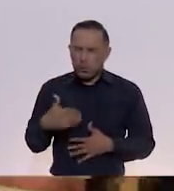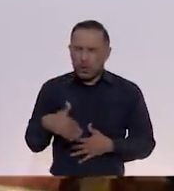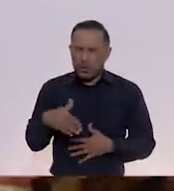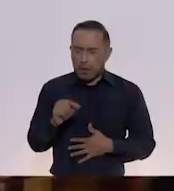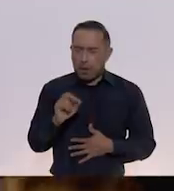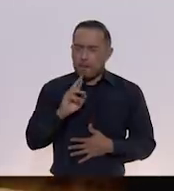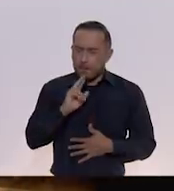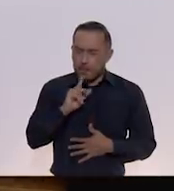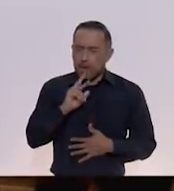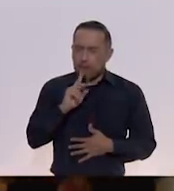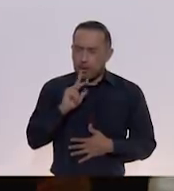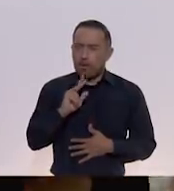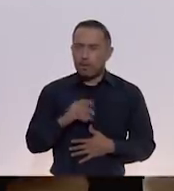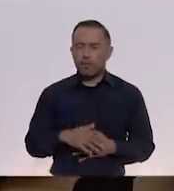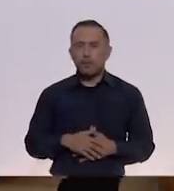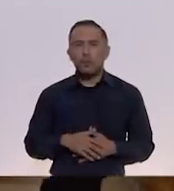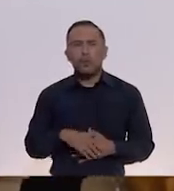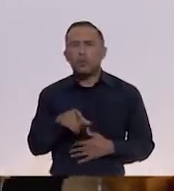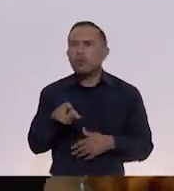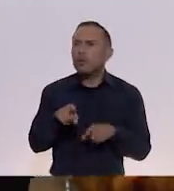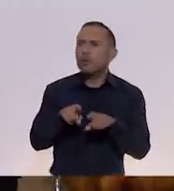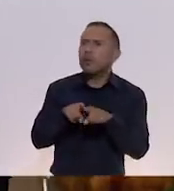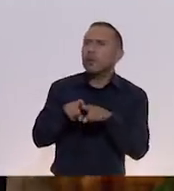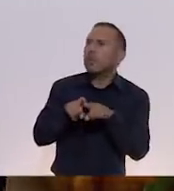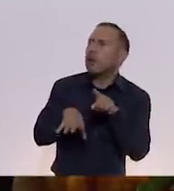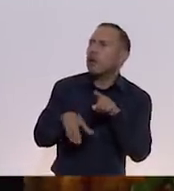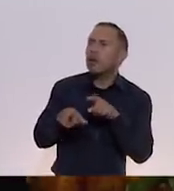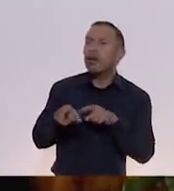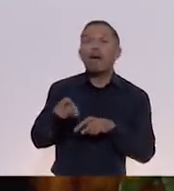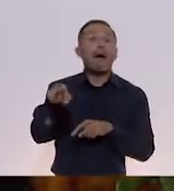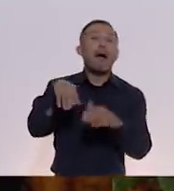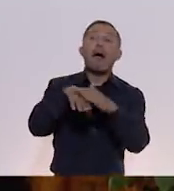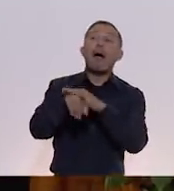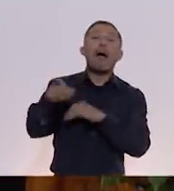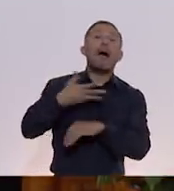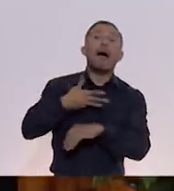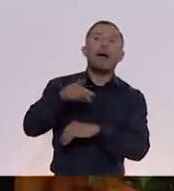maleta, ¿sí? Sí, ma. ¿Y tu hermana? Está ahí adentro, pa.